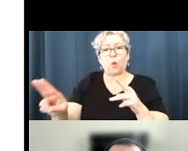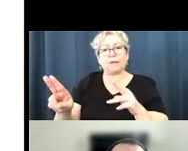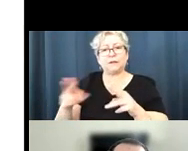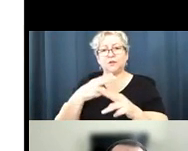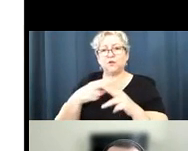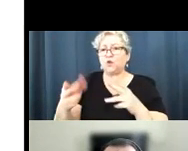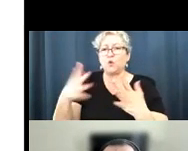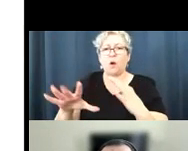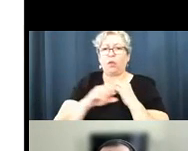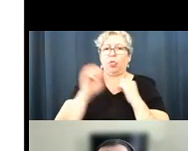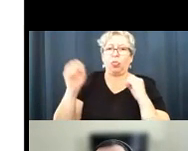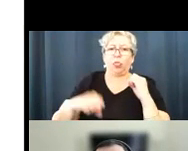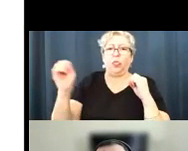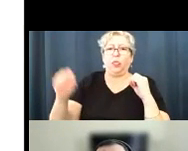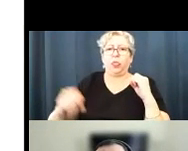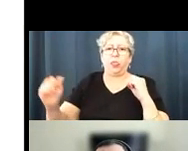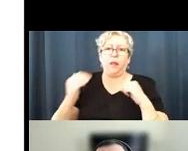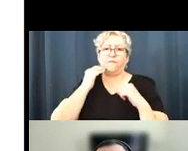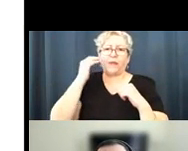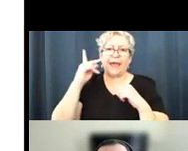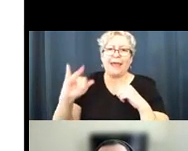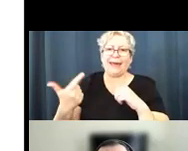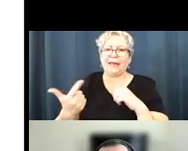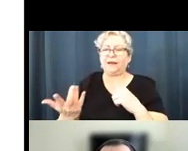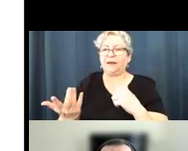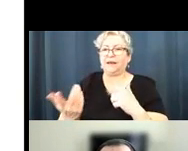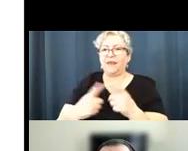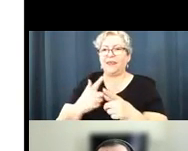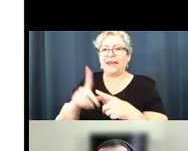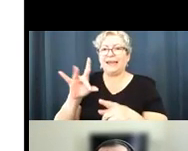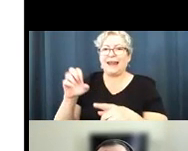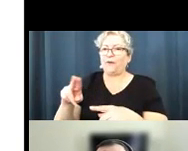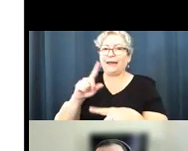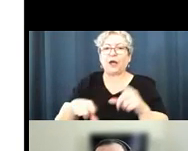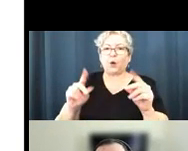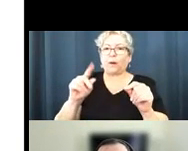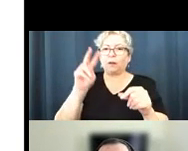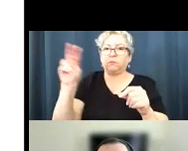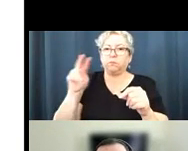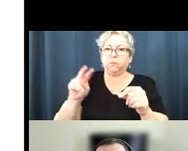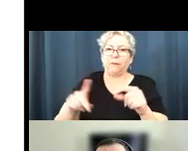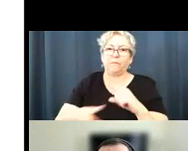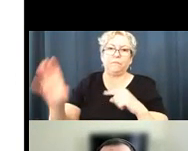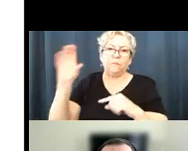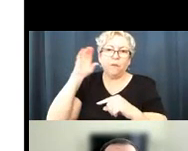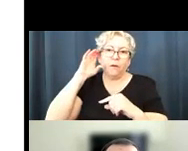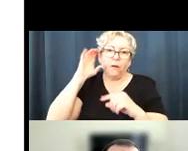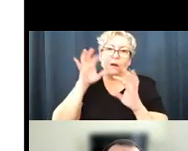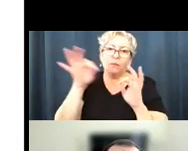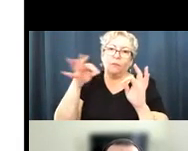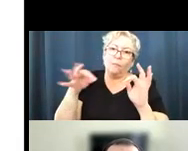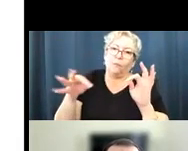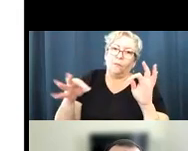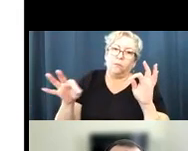cortos. Si tienen unos encabezados muy largos, entonces Darren no lo puede navegar rápidamente si tiene que